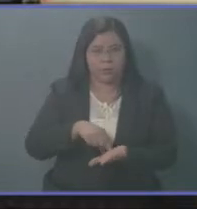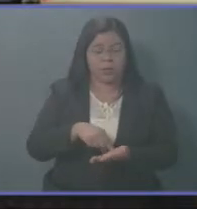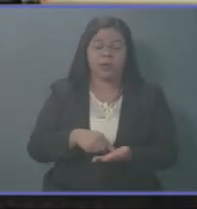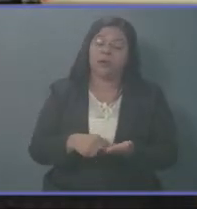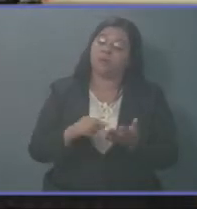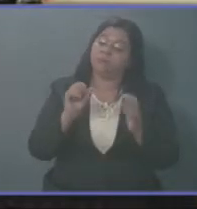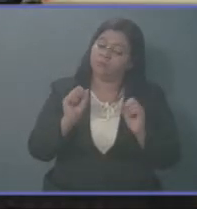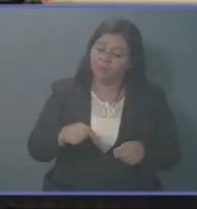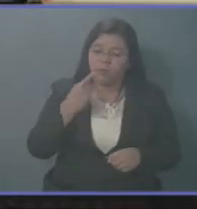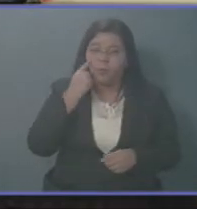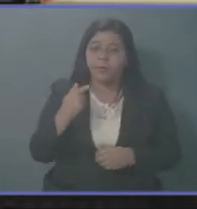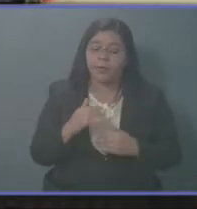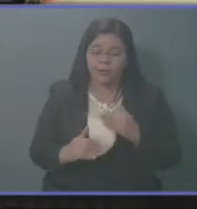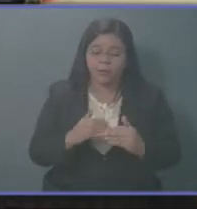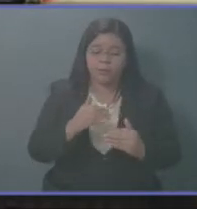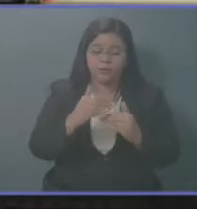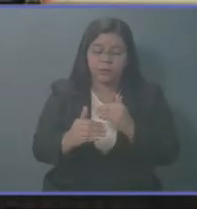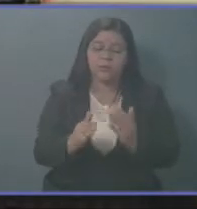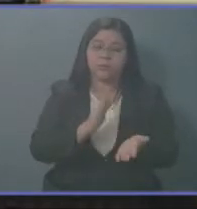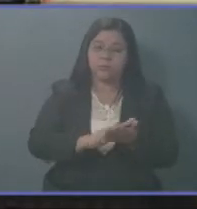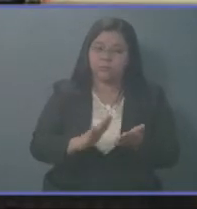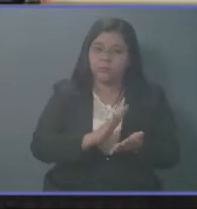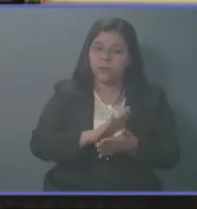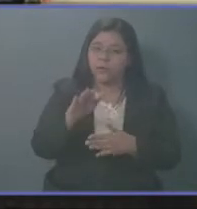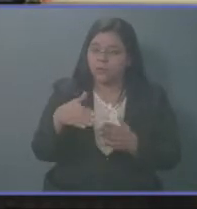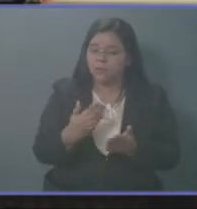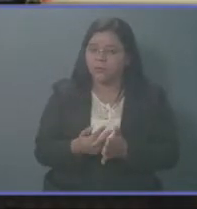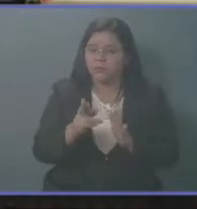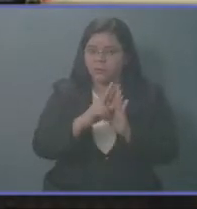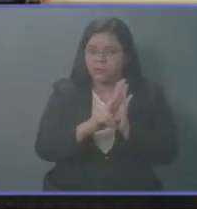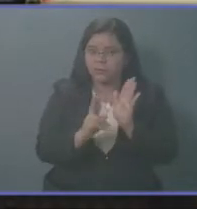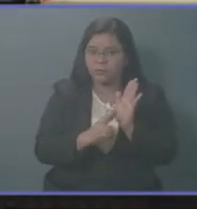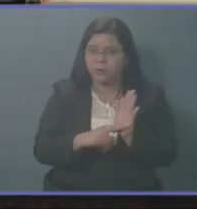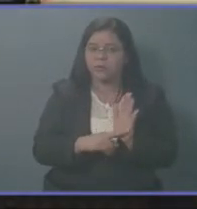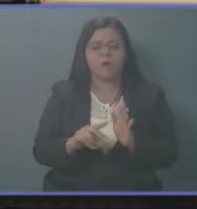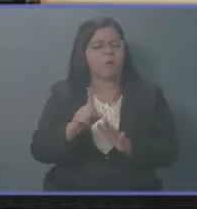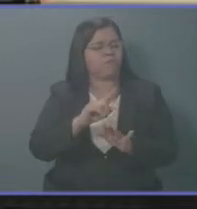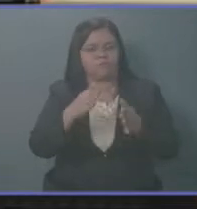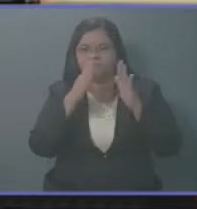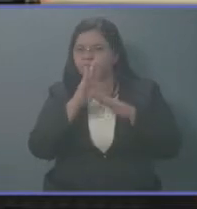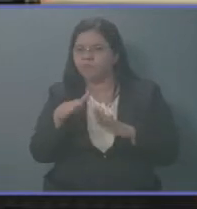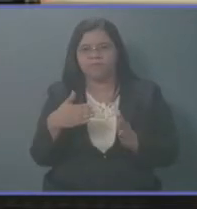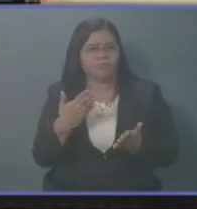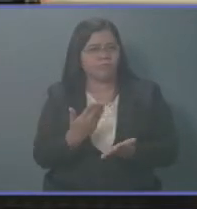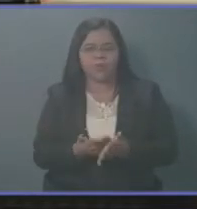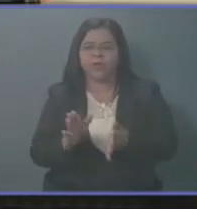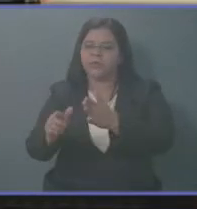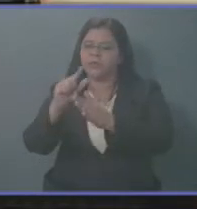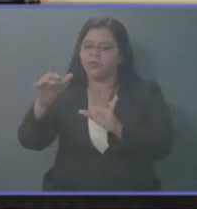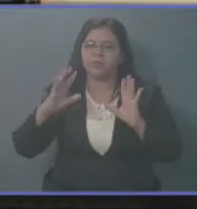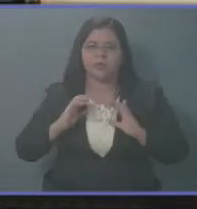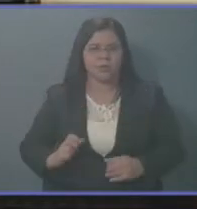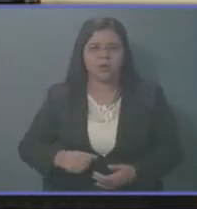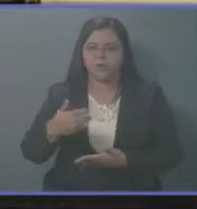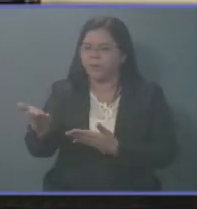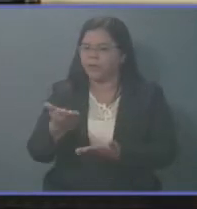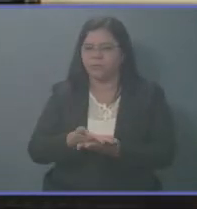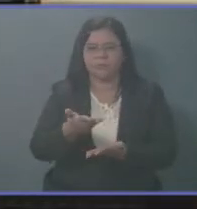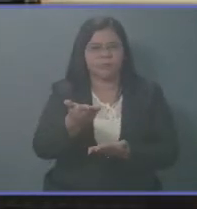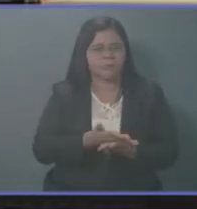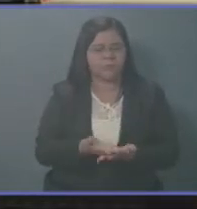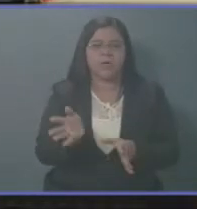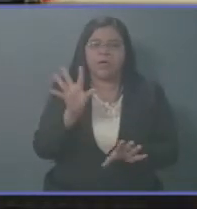observar en el proceso legislativo para la elaboración de las normas de mérito, no se tomó en cuenta los aportes de las instituciones estatales implicadas